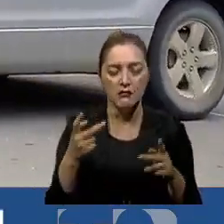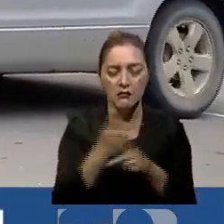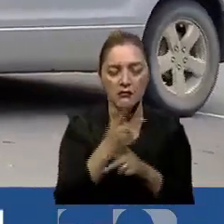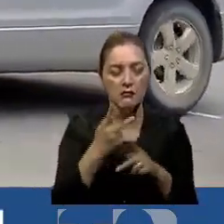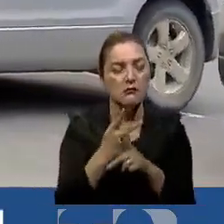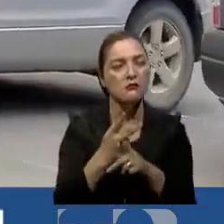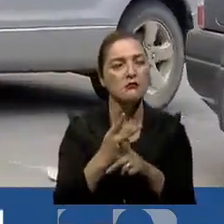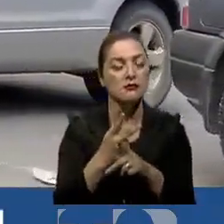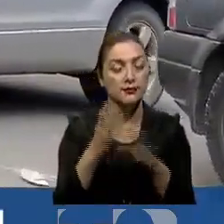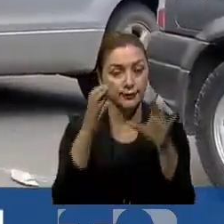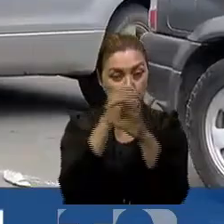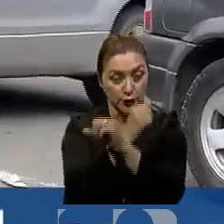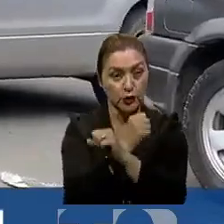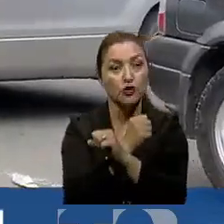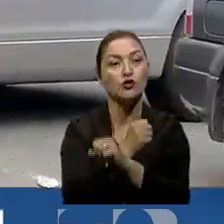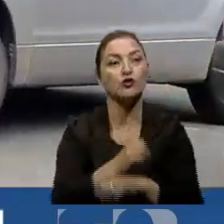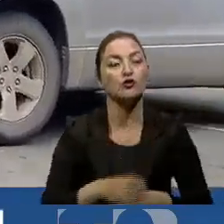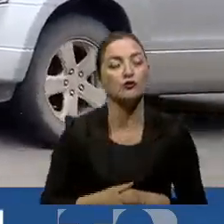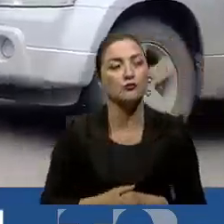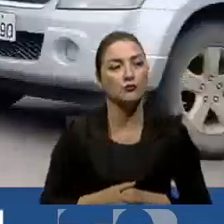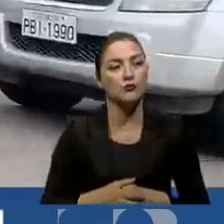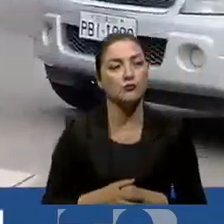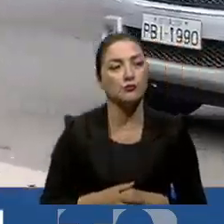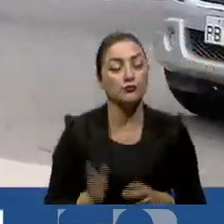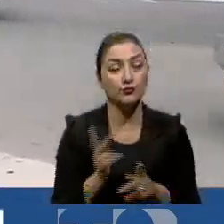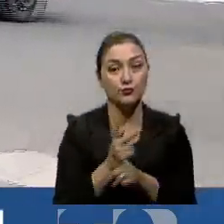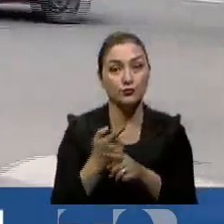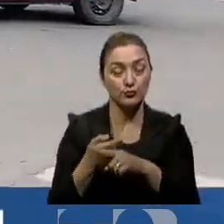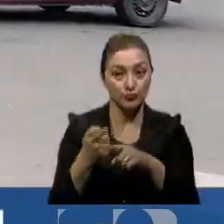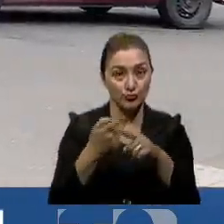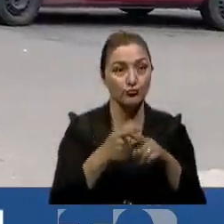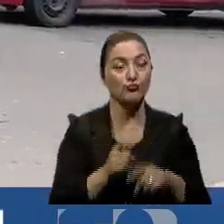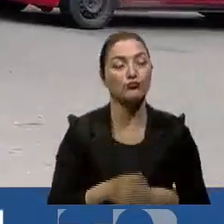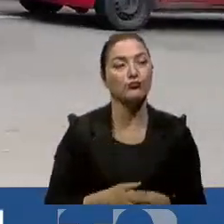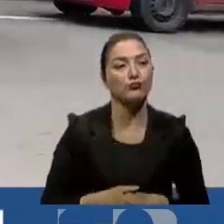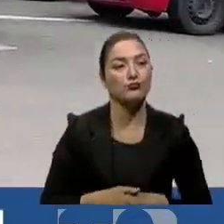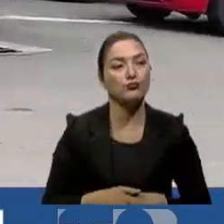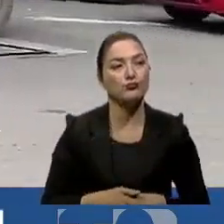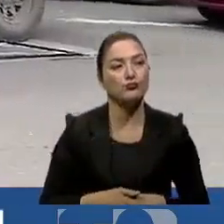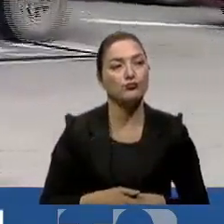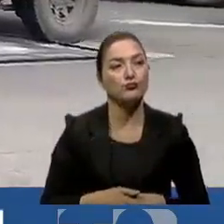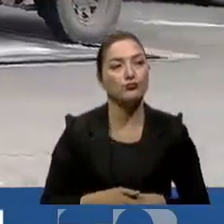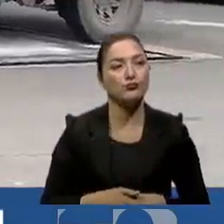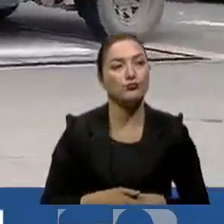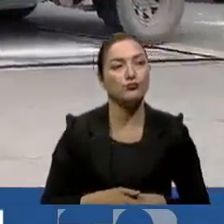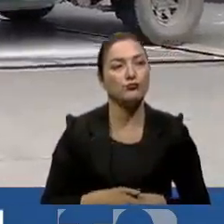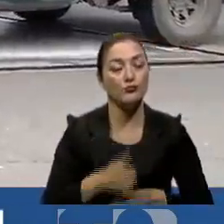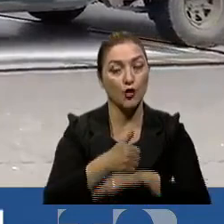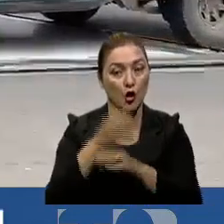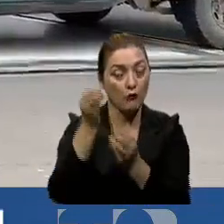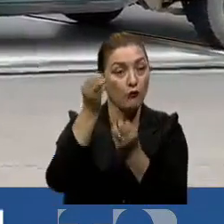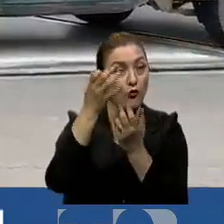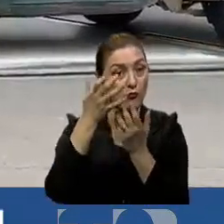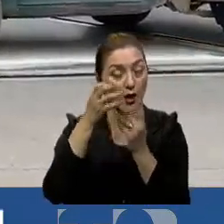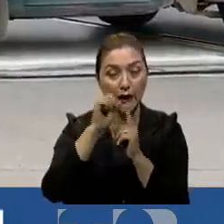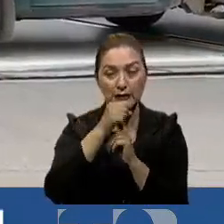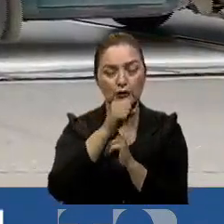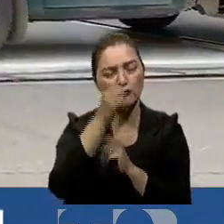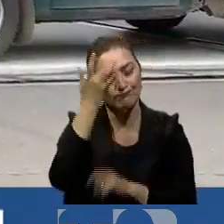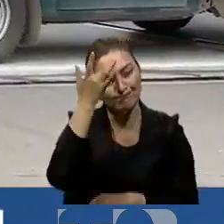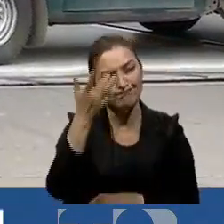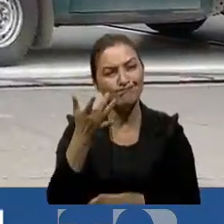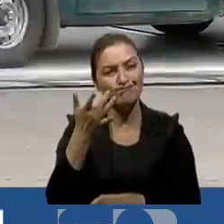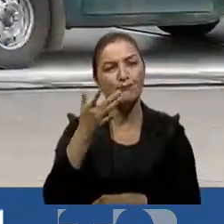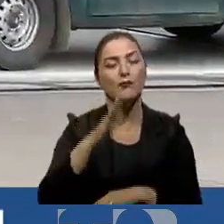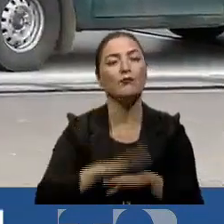en horas de la noche ya sin el producto. Según se ha dado a conocer por parte de las autoridades, esta situación se dio